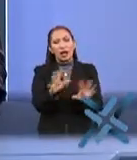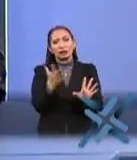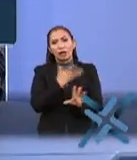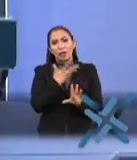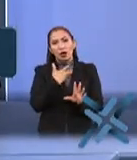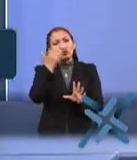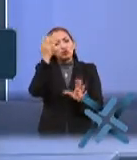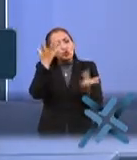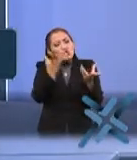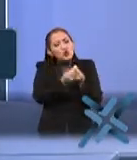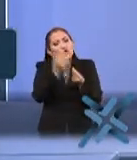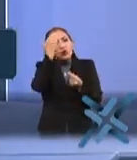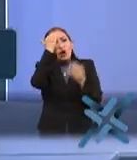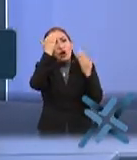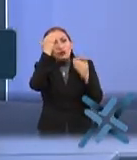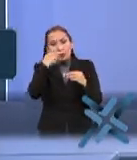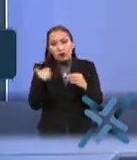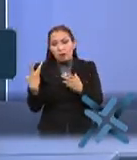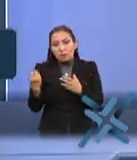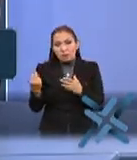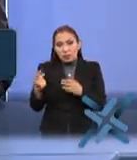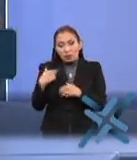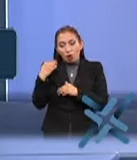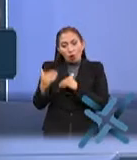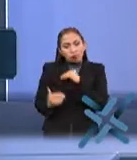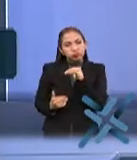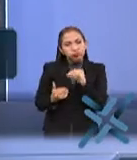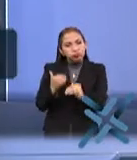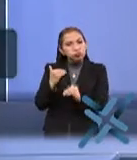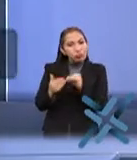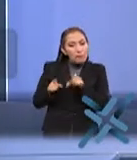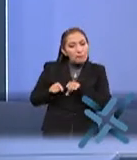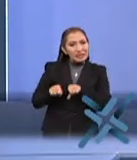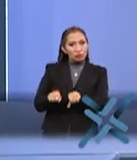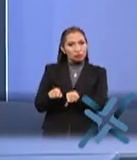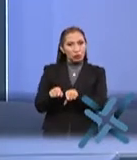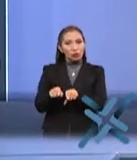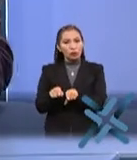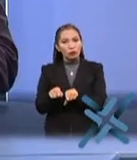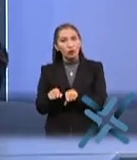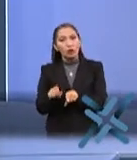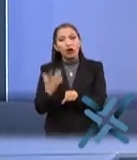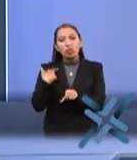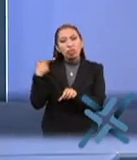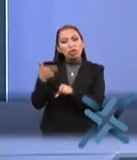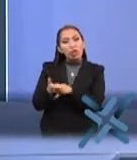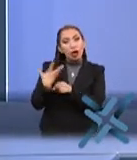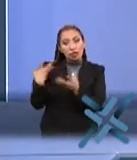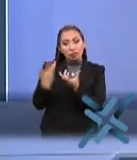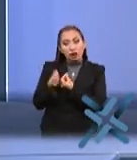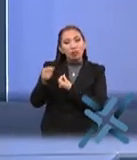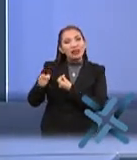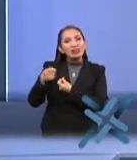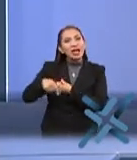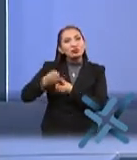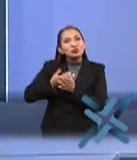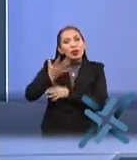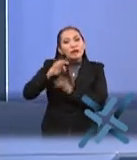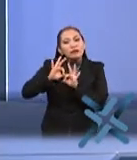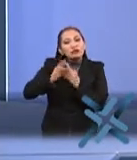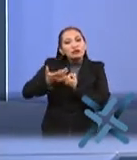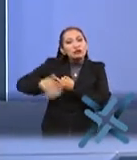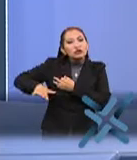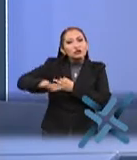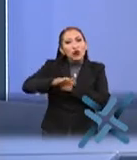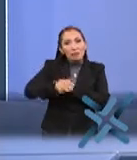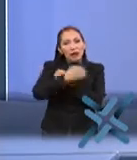enterémonos juntos, porque lo vamos a ir haciendo en un proceso en paralelo, ¿no? Vamos a ir descubriendo juntos estos nuevos elementos que